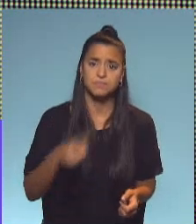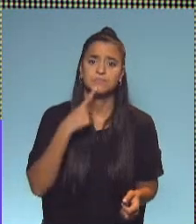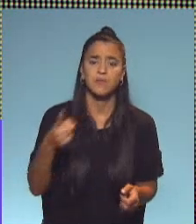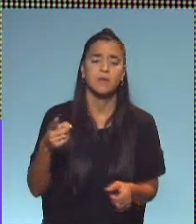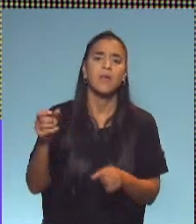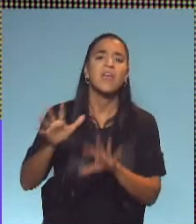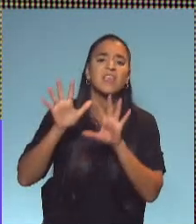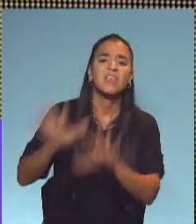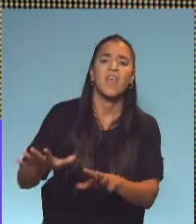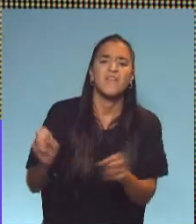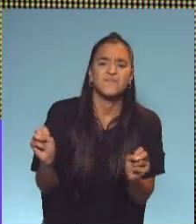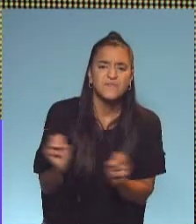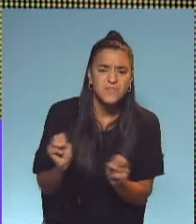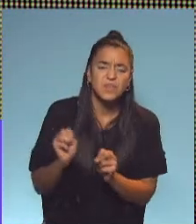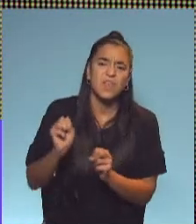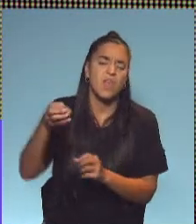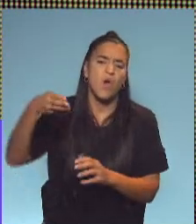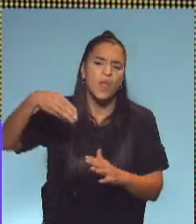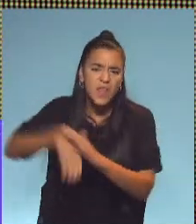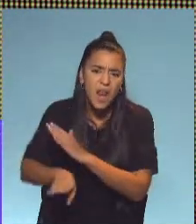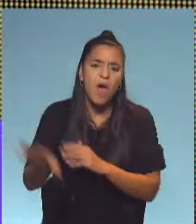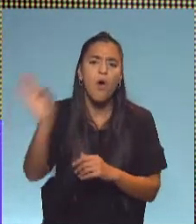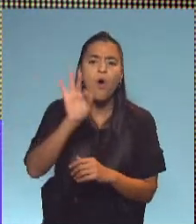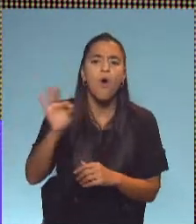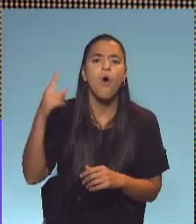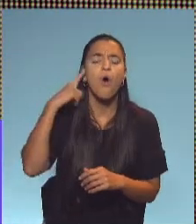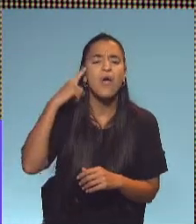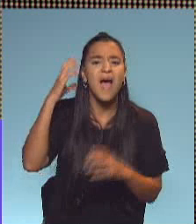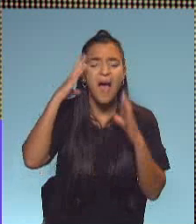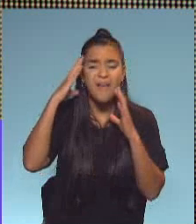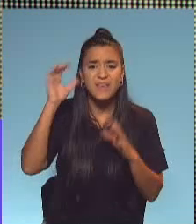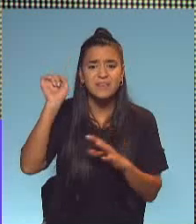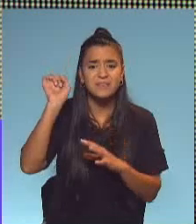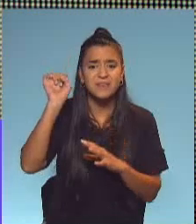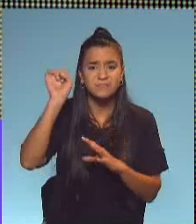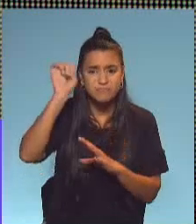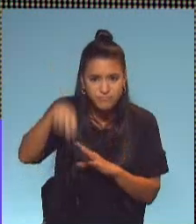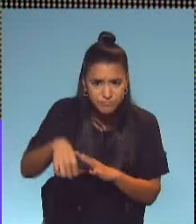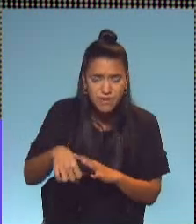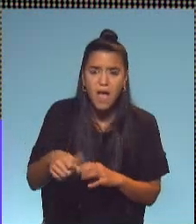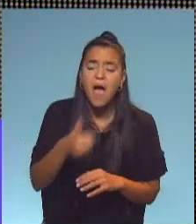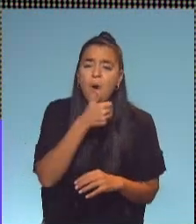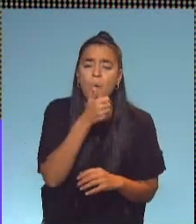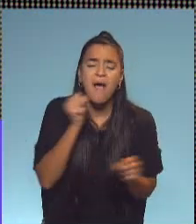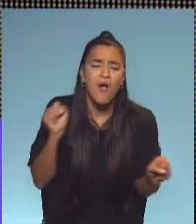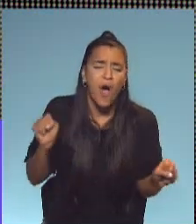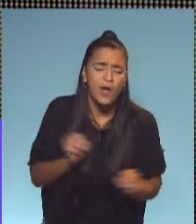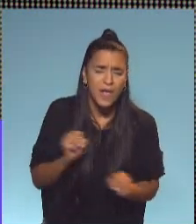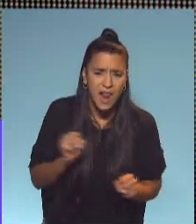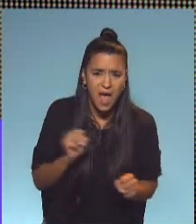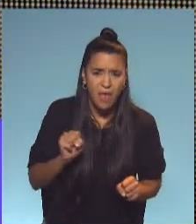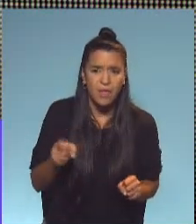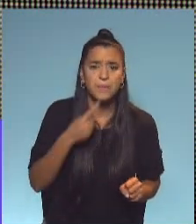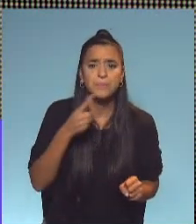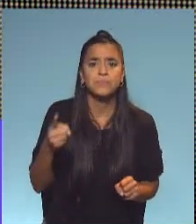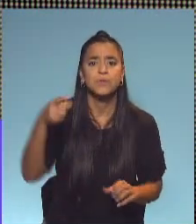estaqueados en el frío, enterrados o con su cabeza sumergida en recipientes de agua congelada, una práctica conocida